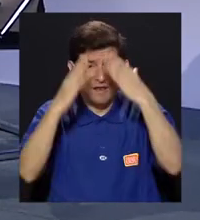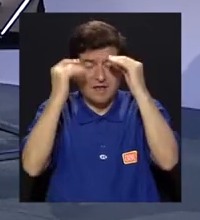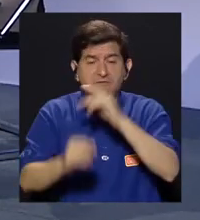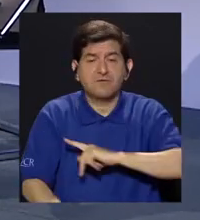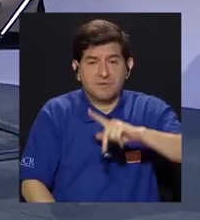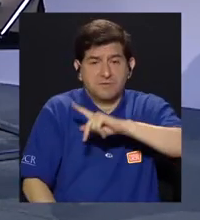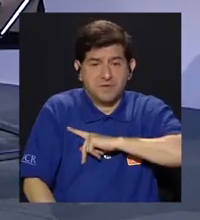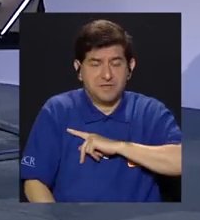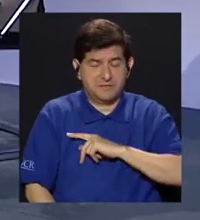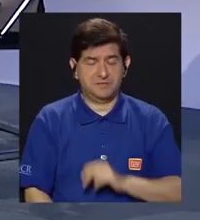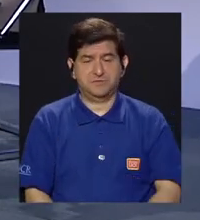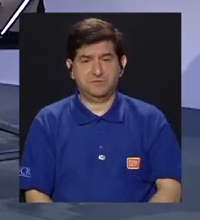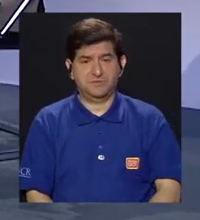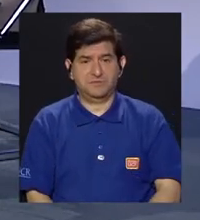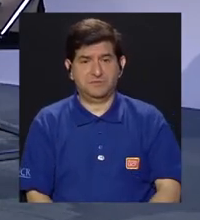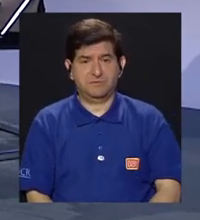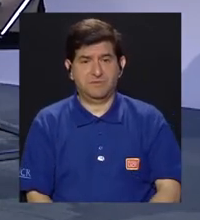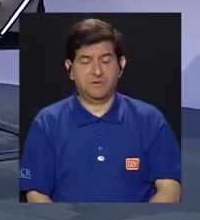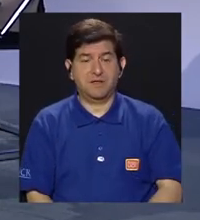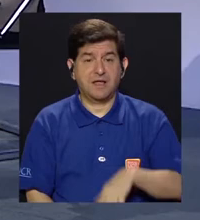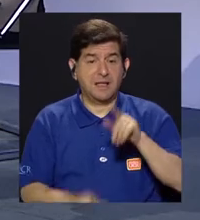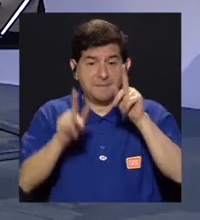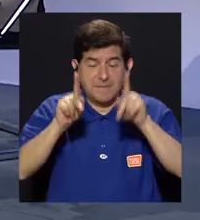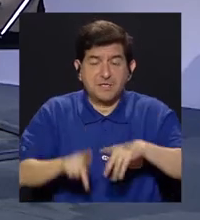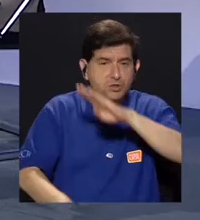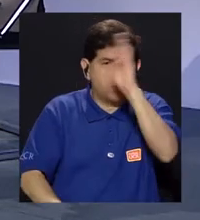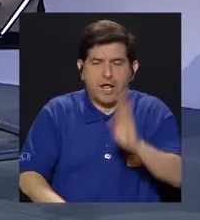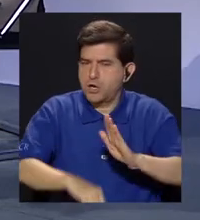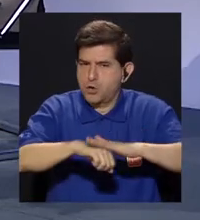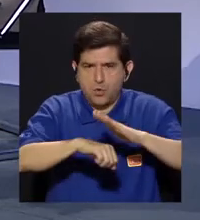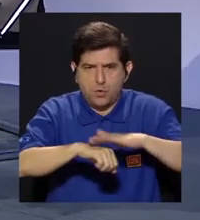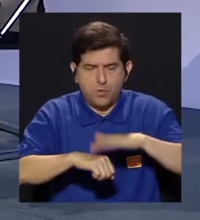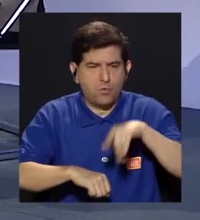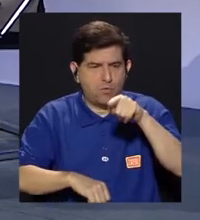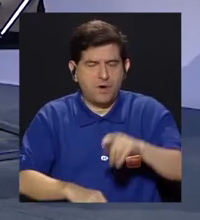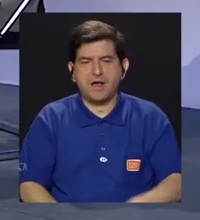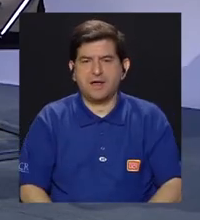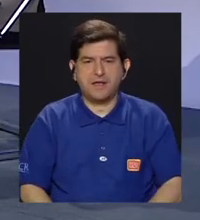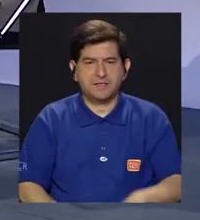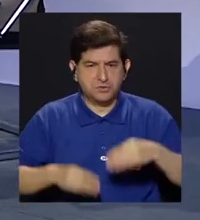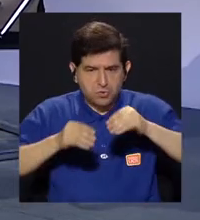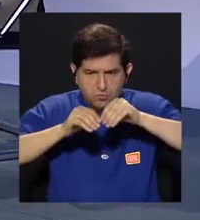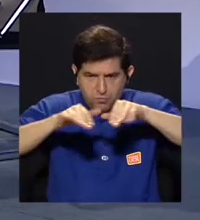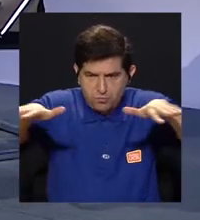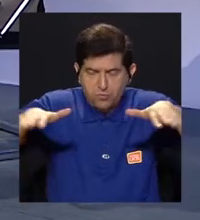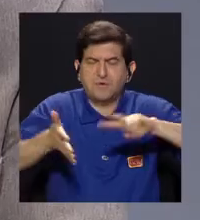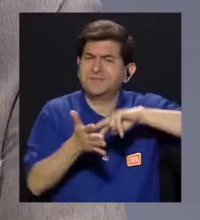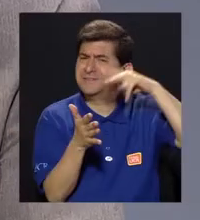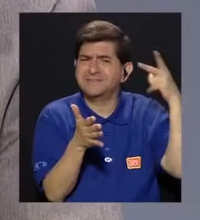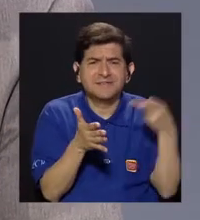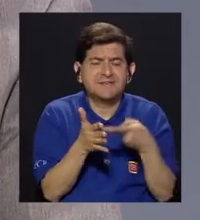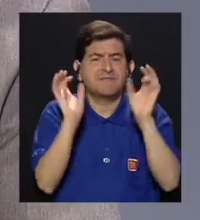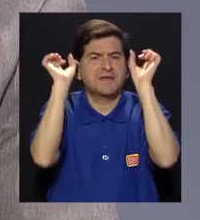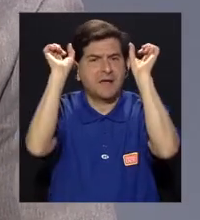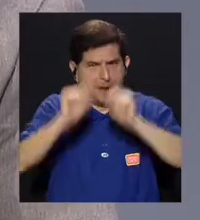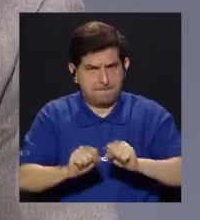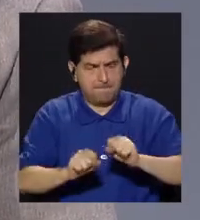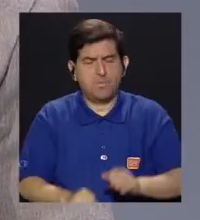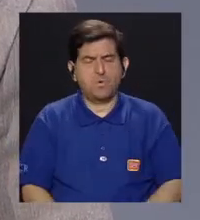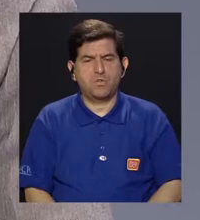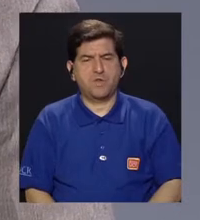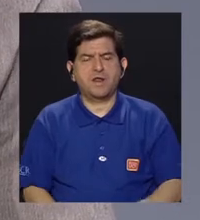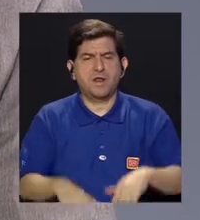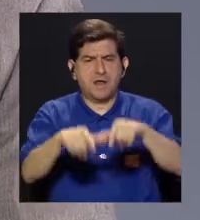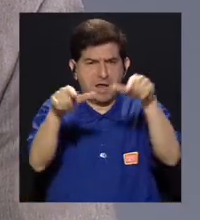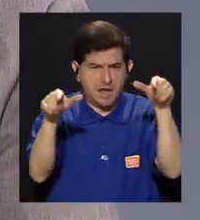personales de la persona quien es quien nunca autorizó a que se le diera ese tratamiento quiere decir que podría